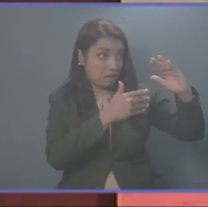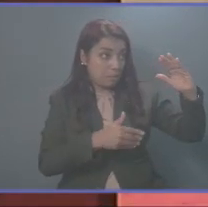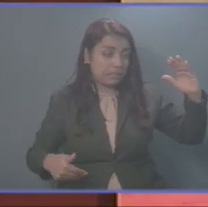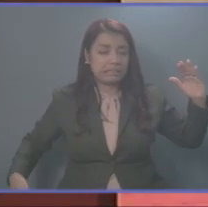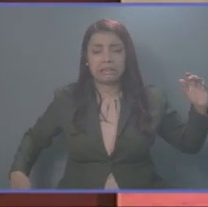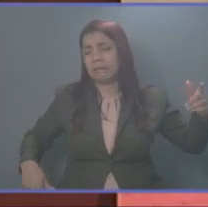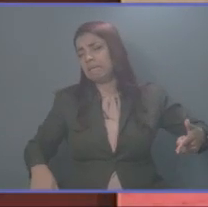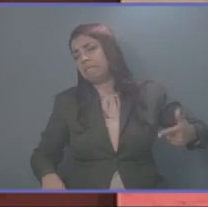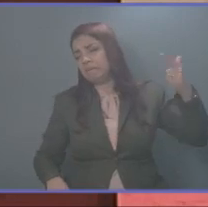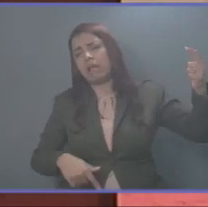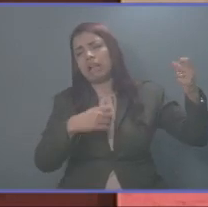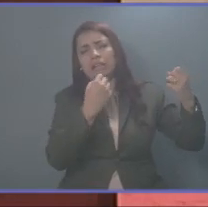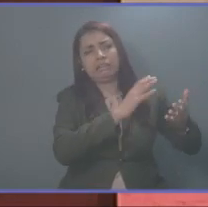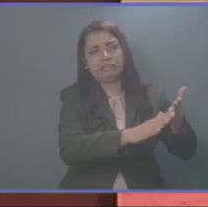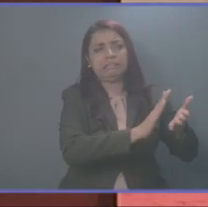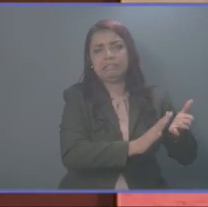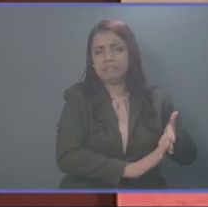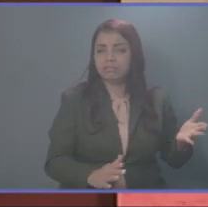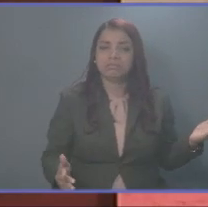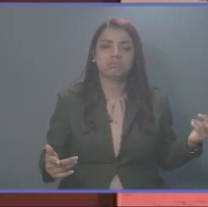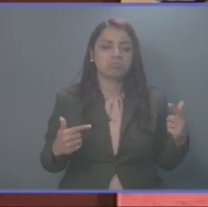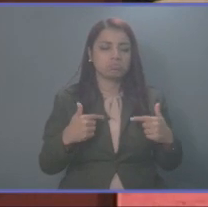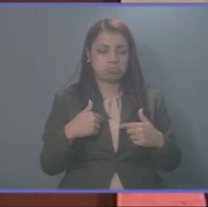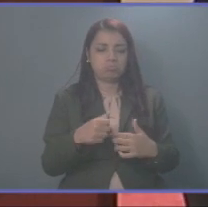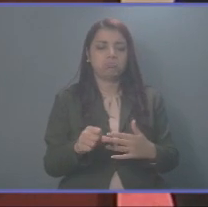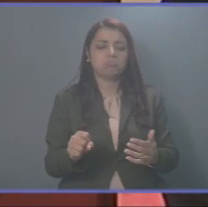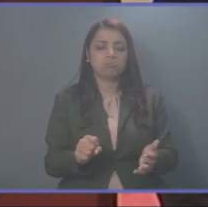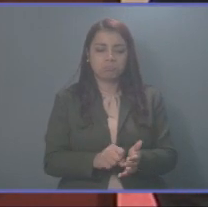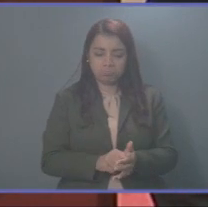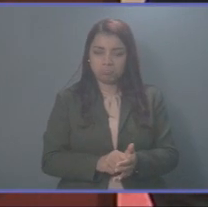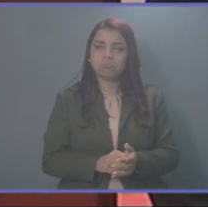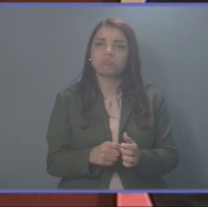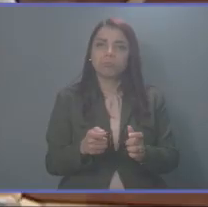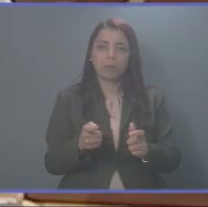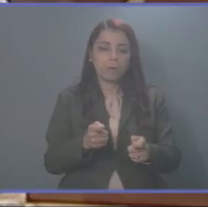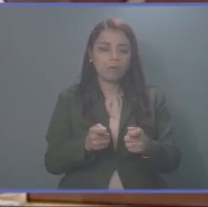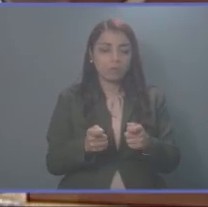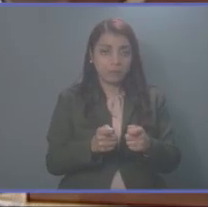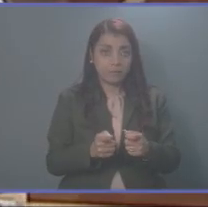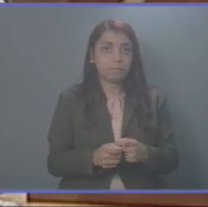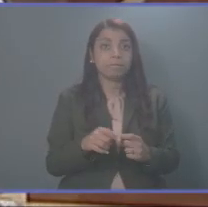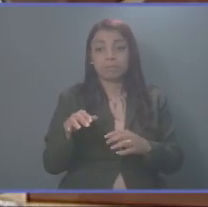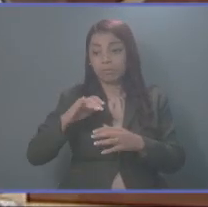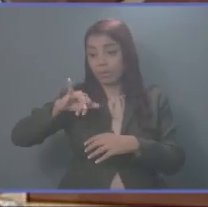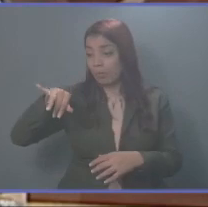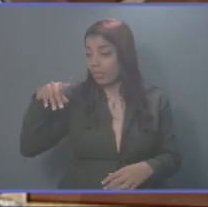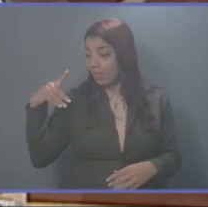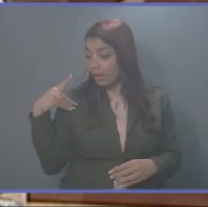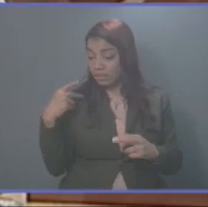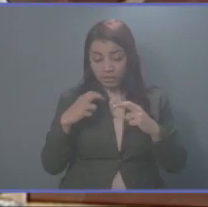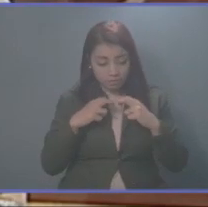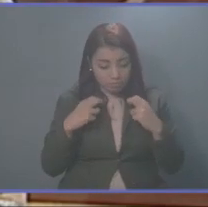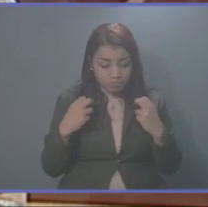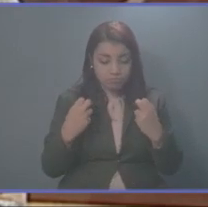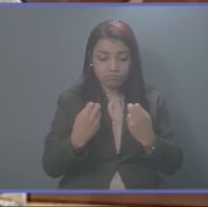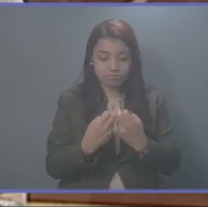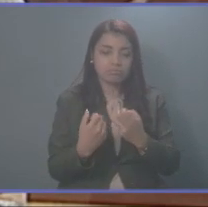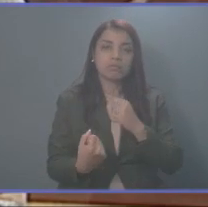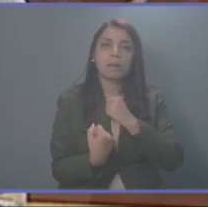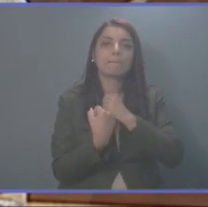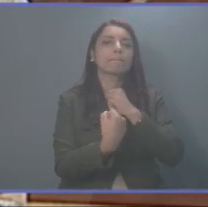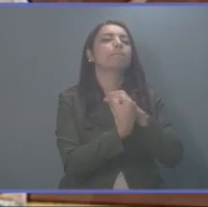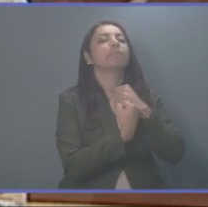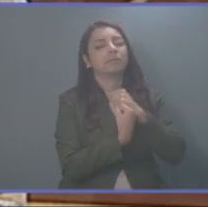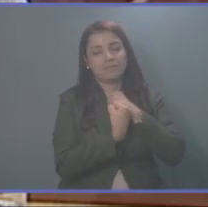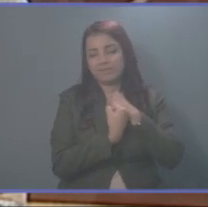Afortunadamente, conté con el apoyo de los miembros de la Junta Directiva desde el primer momento y por eso podemos decir con